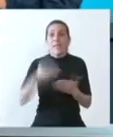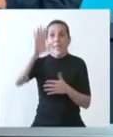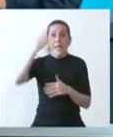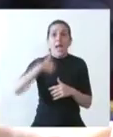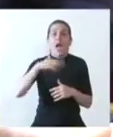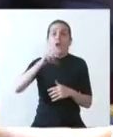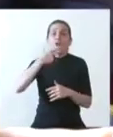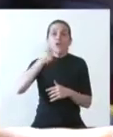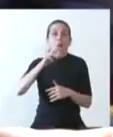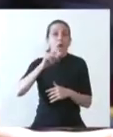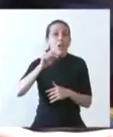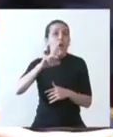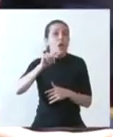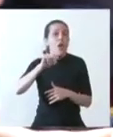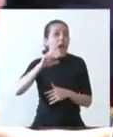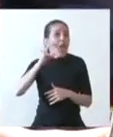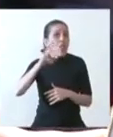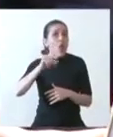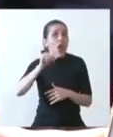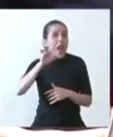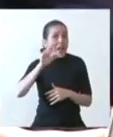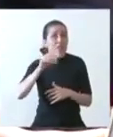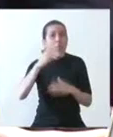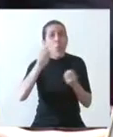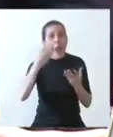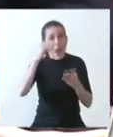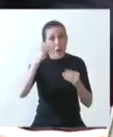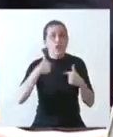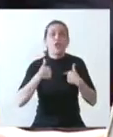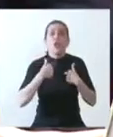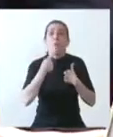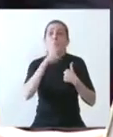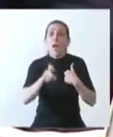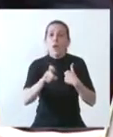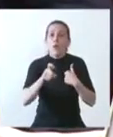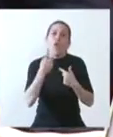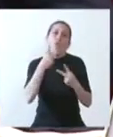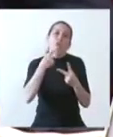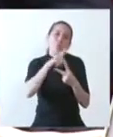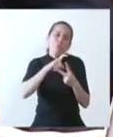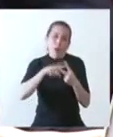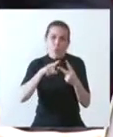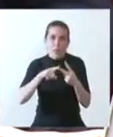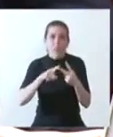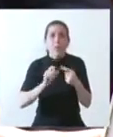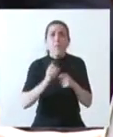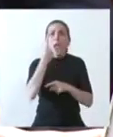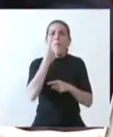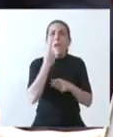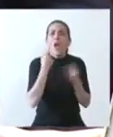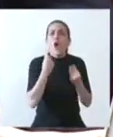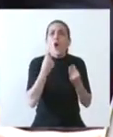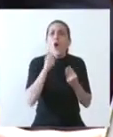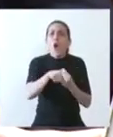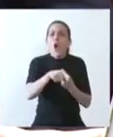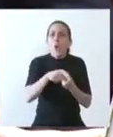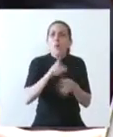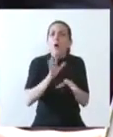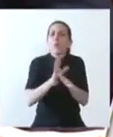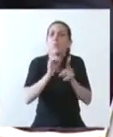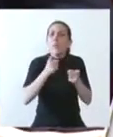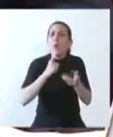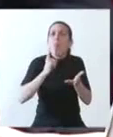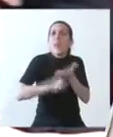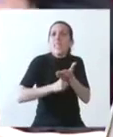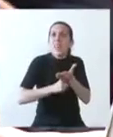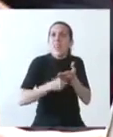Rosario Vigossi de Radio Hola, La Red. Rosario. Buenas noches. ¿Cómo va? Mi pregunta es, bueno, son dos preguntas. Primero, ¿qué formato va a tener esta definición? Si va a ser a